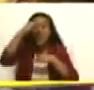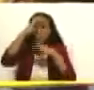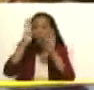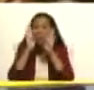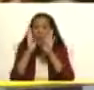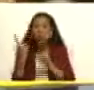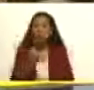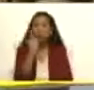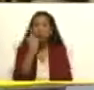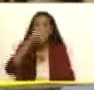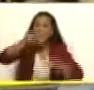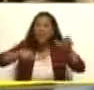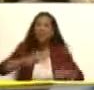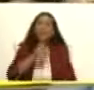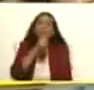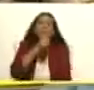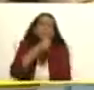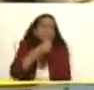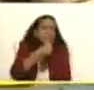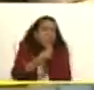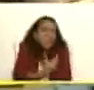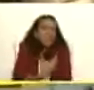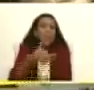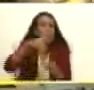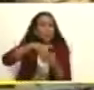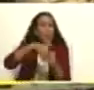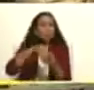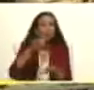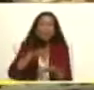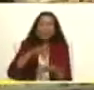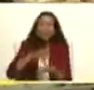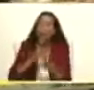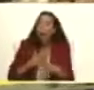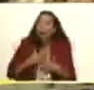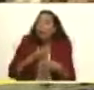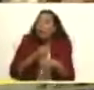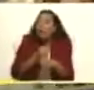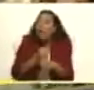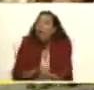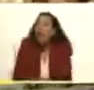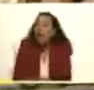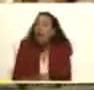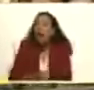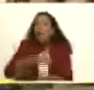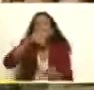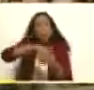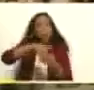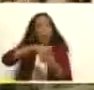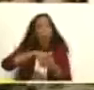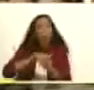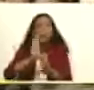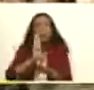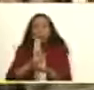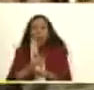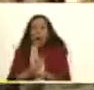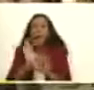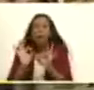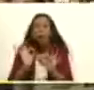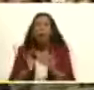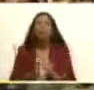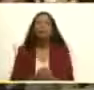sobre todo a las personas de la tercera edad, que es el voto más confiable de todos los votos que pueda haber.